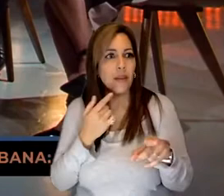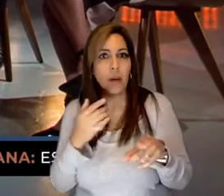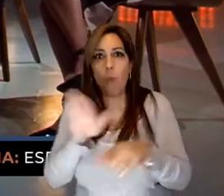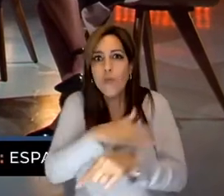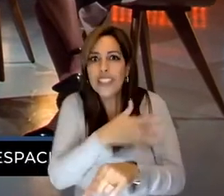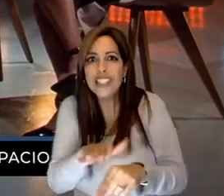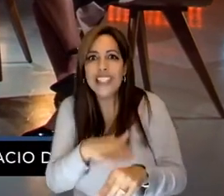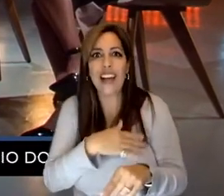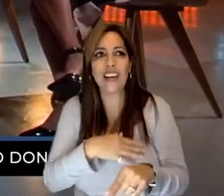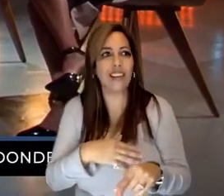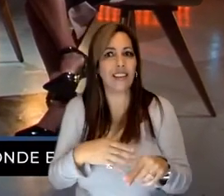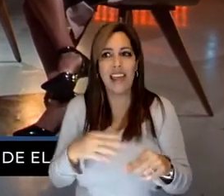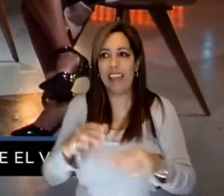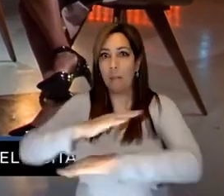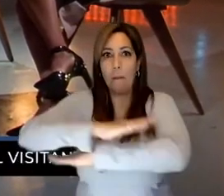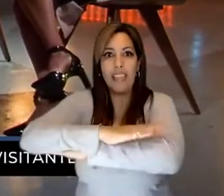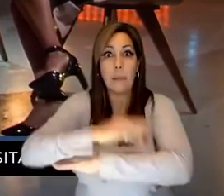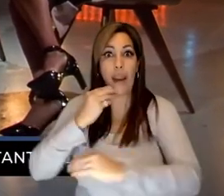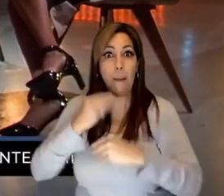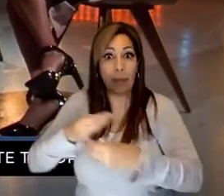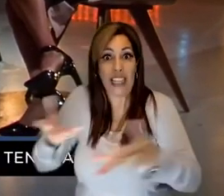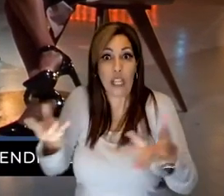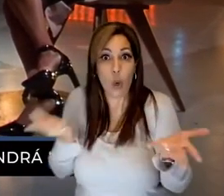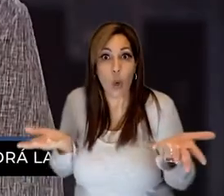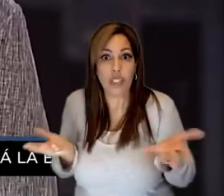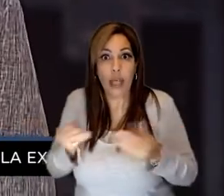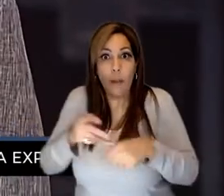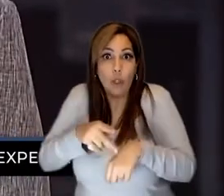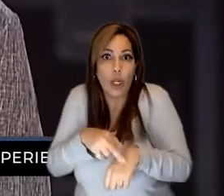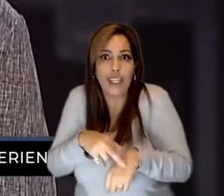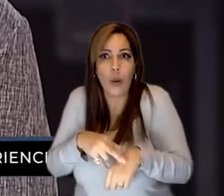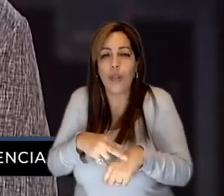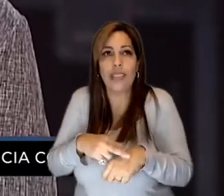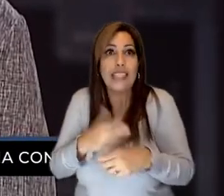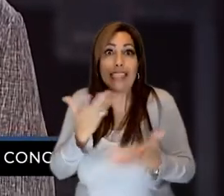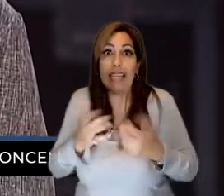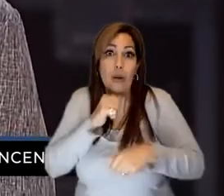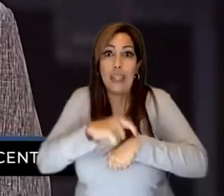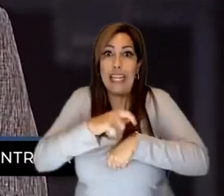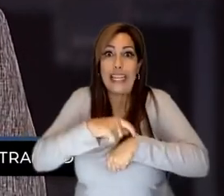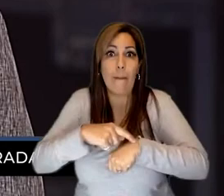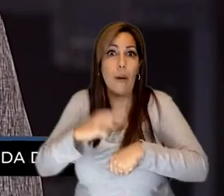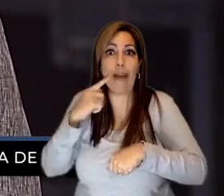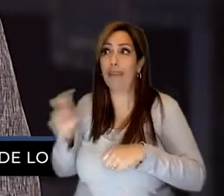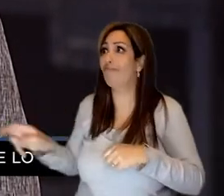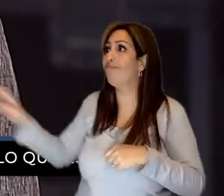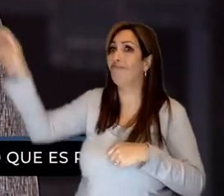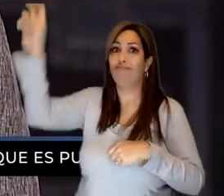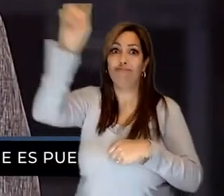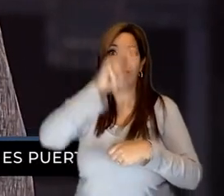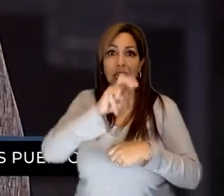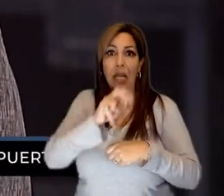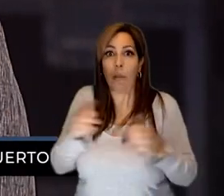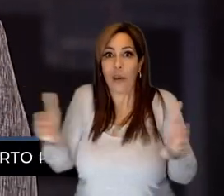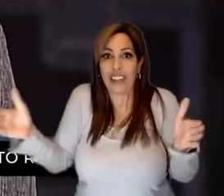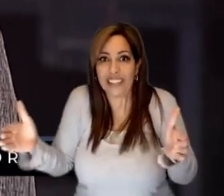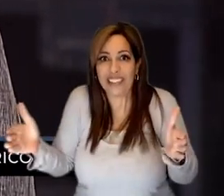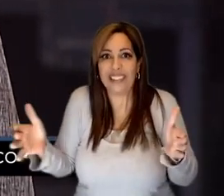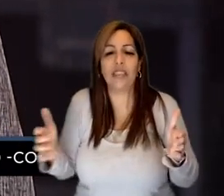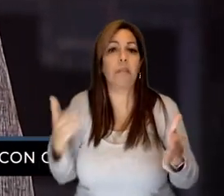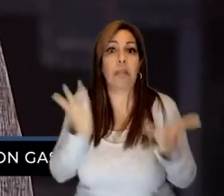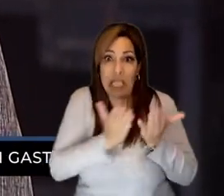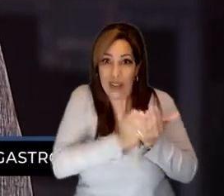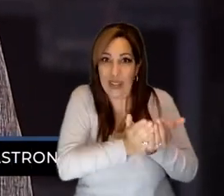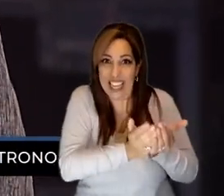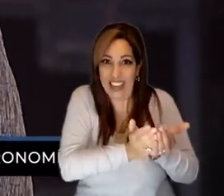a tener música típica, vamos a tener un mercado local. Y esas personas que no necesariamente tengan mucho tiempo para estar en la isla, entiéndase más bien